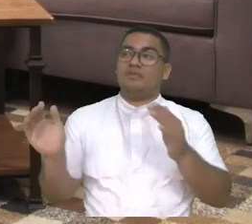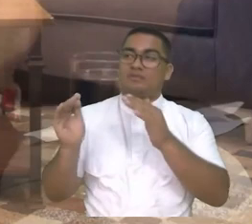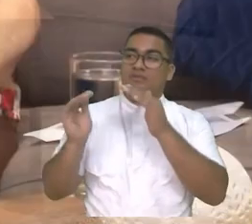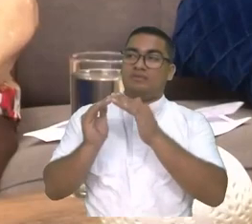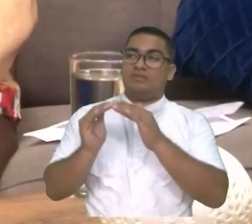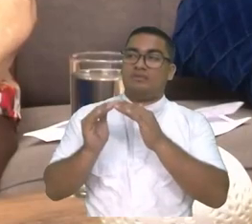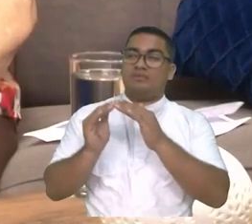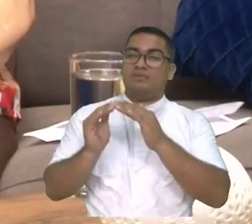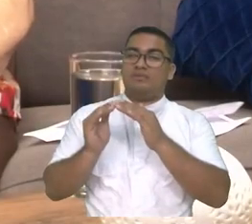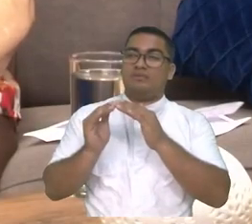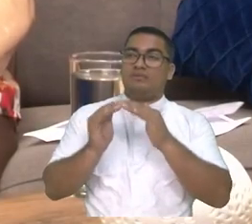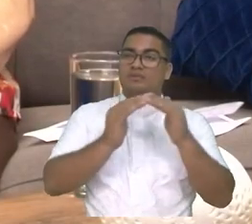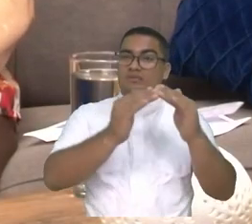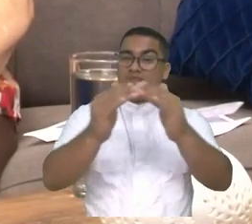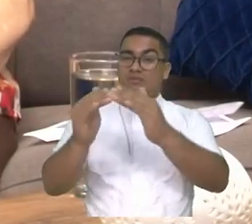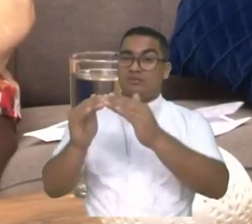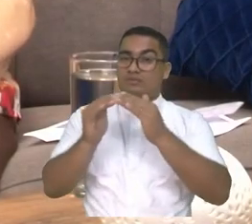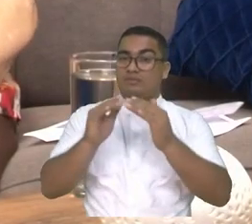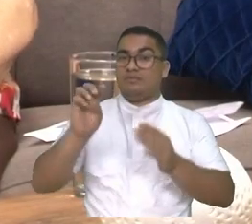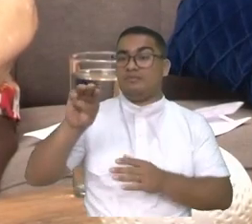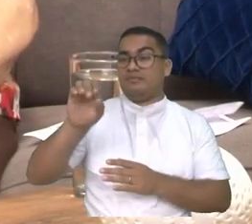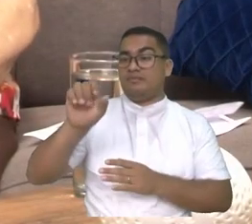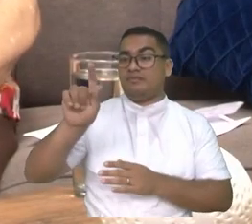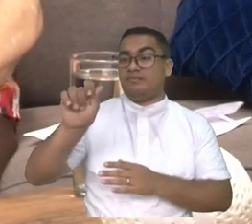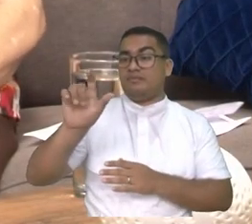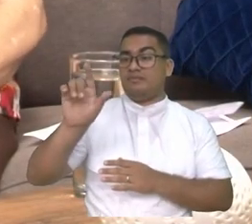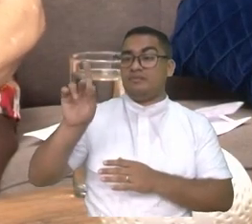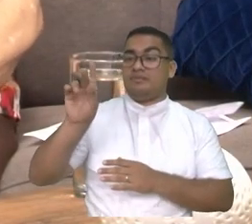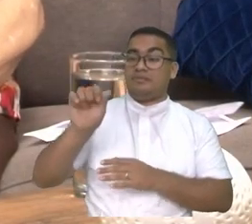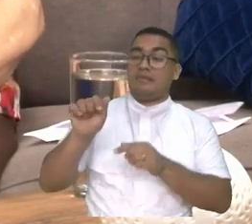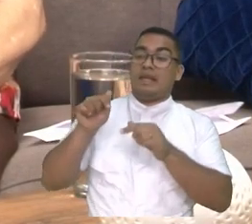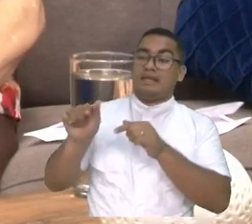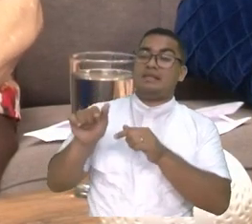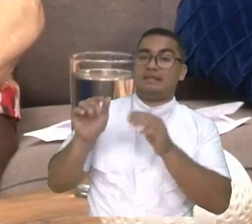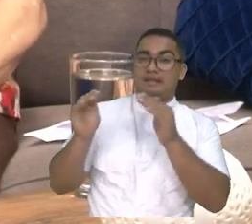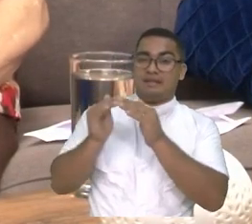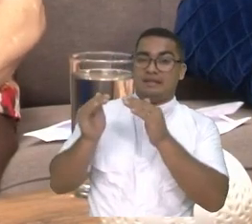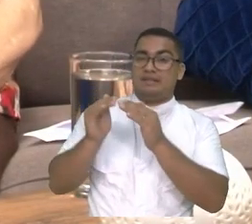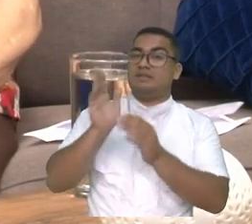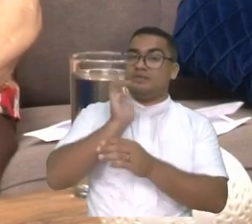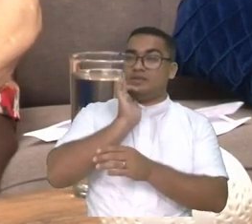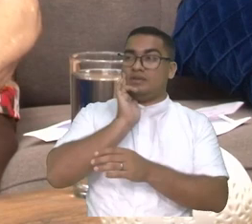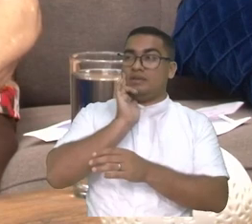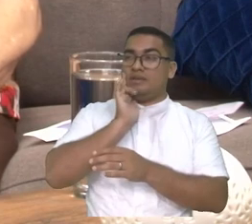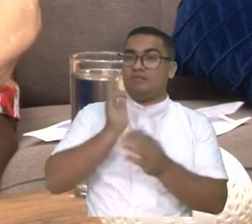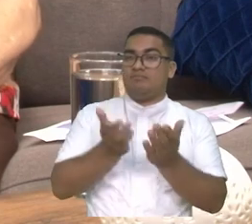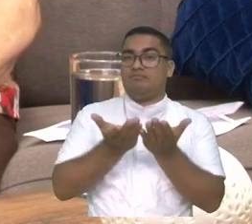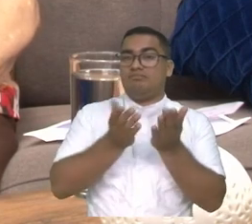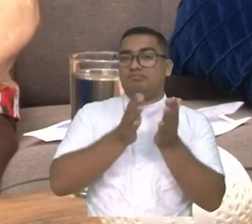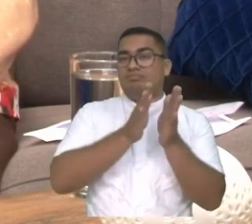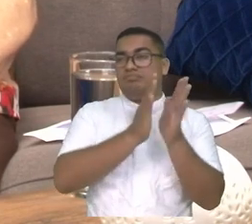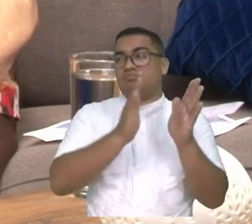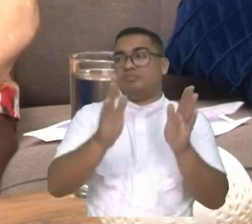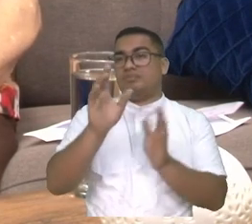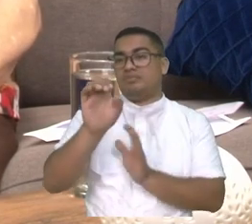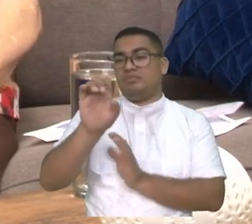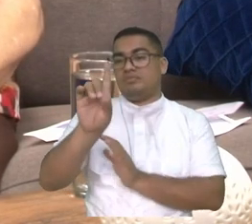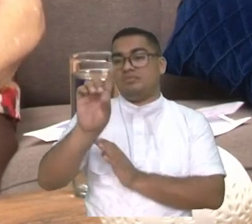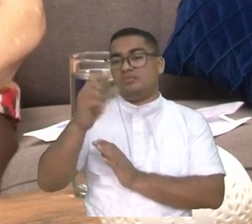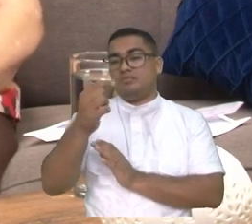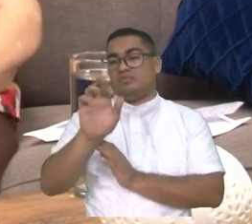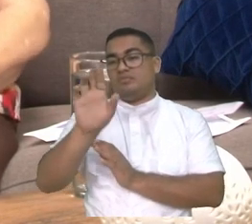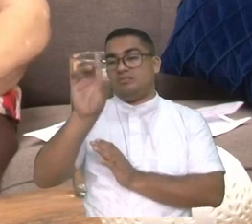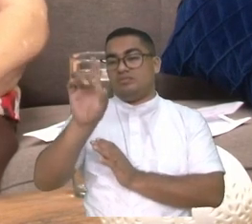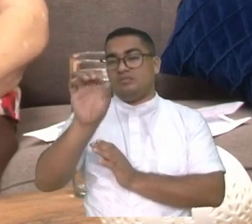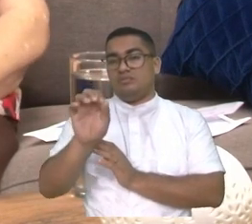hoy es el Museo Archivo Rubén Darío, quien lo fundó el doctor Edgardo Buitrago